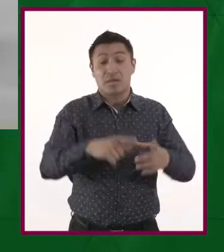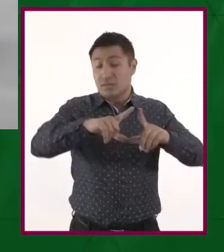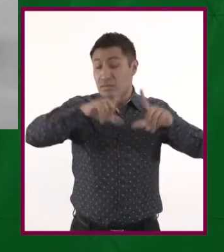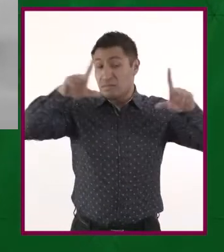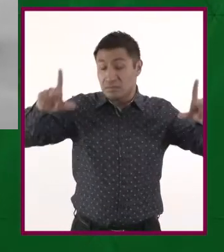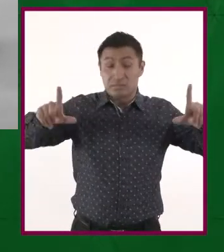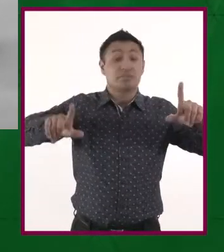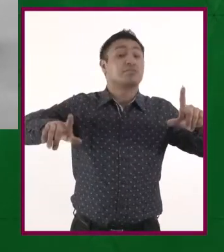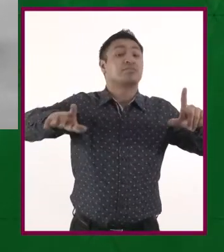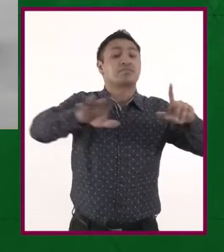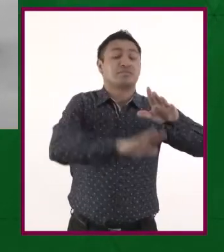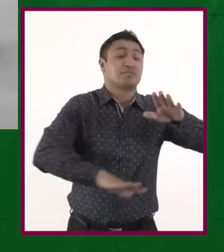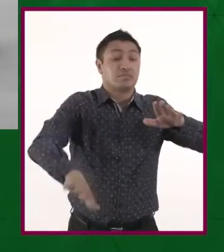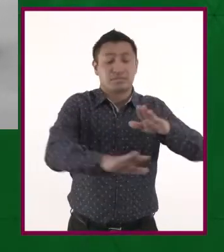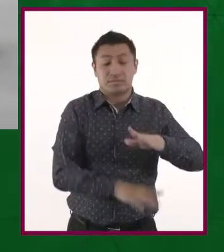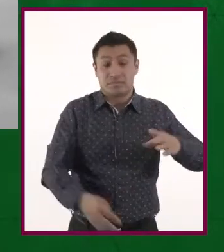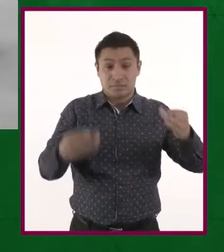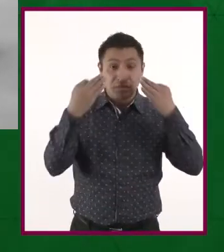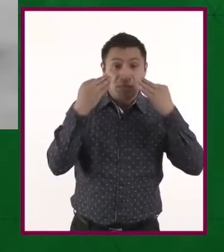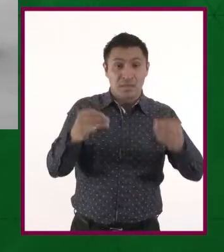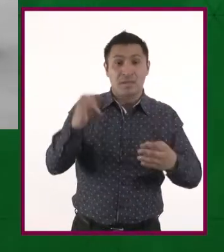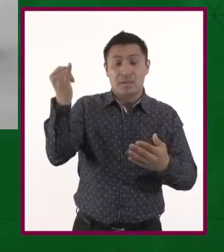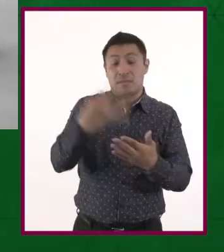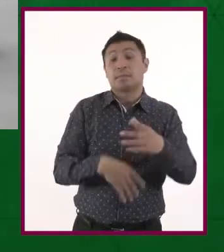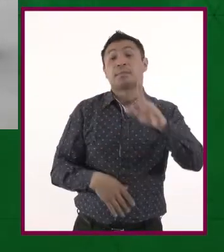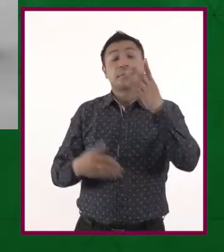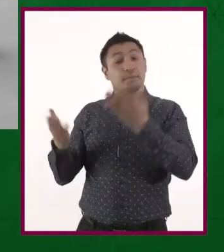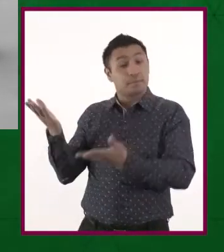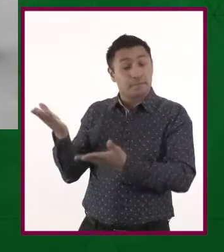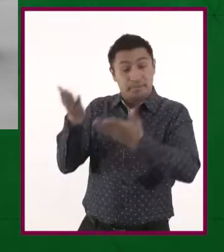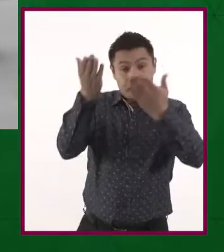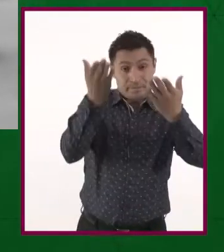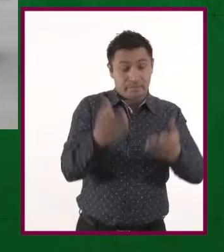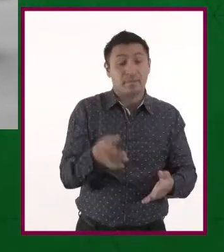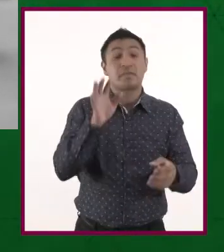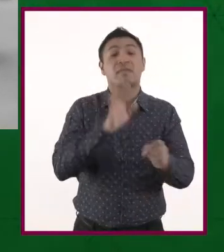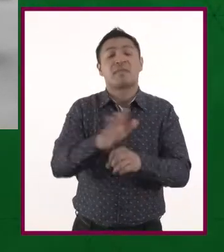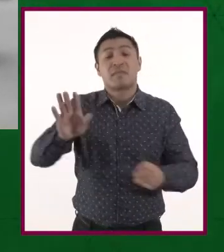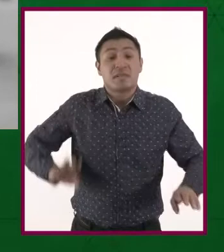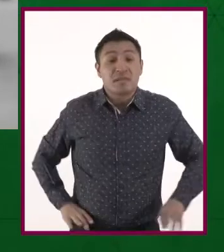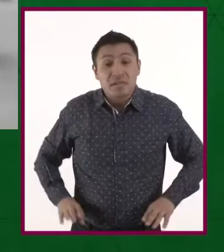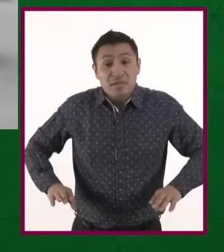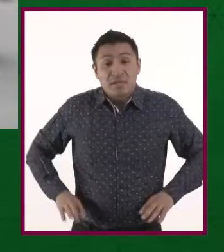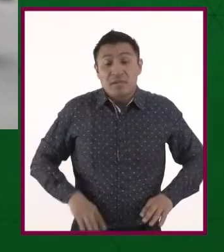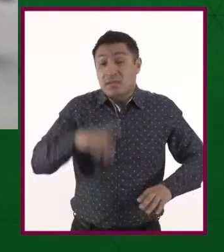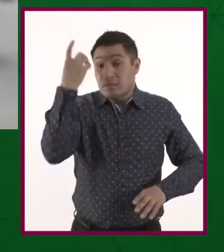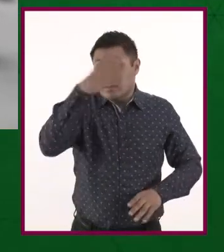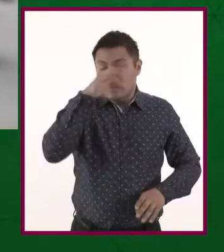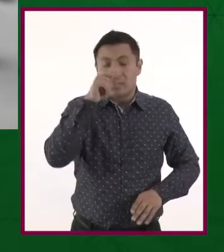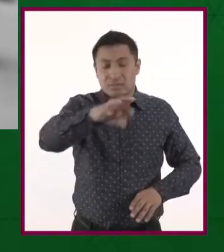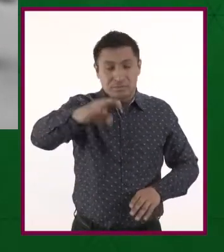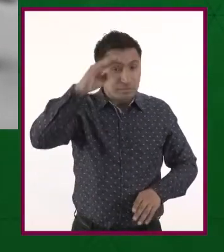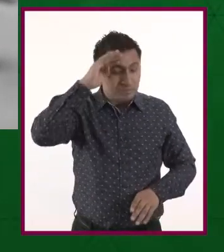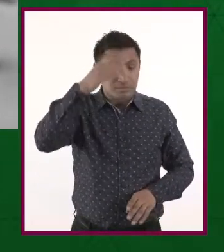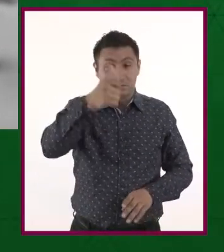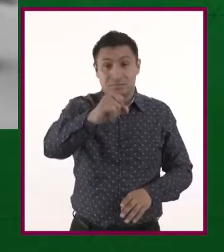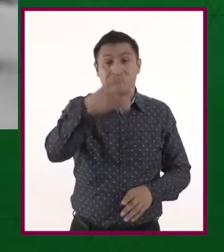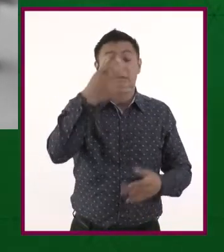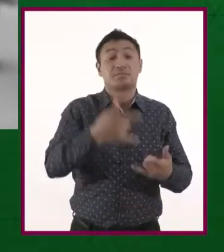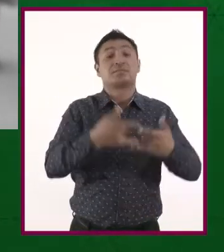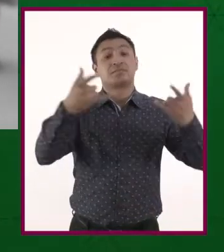fotografía basándonos en el testimonio de la imagen? ¿Qué elementos de la fotografía te llevan a pensar en esa